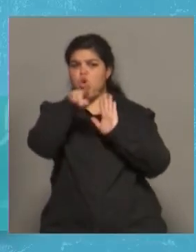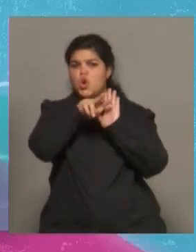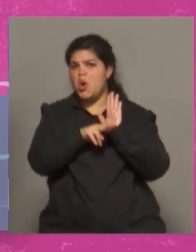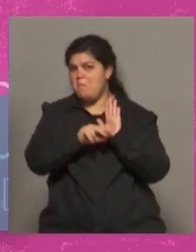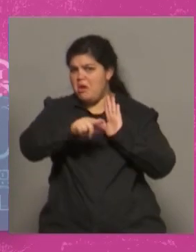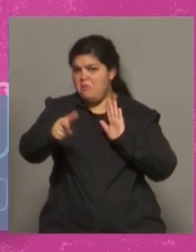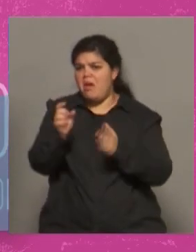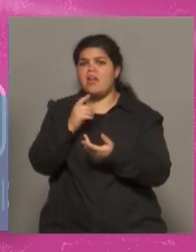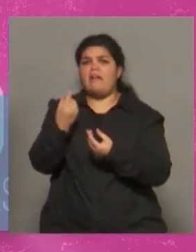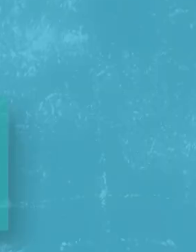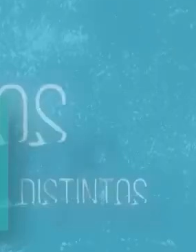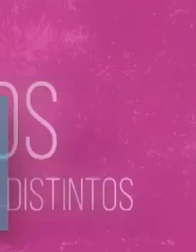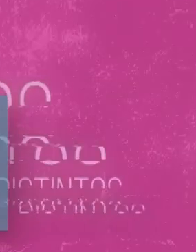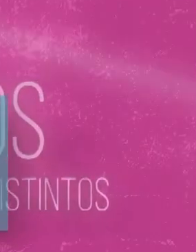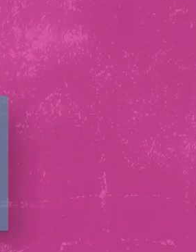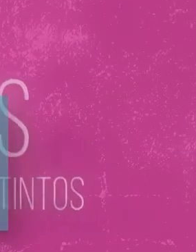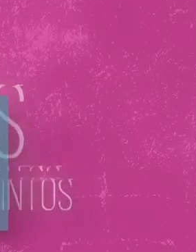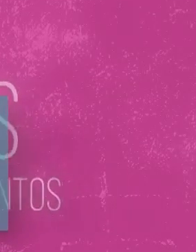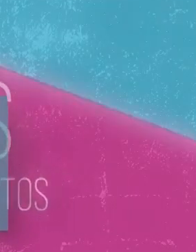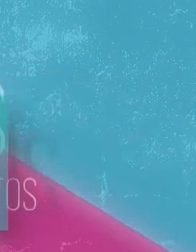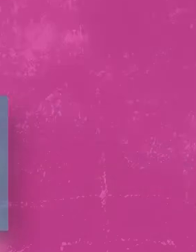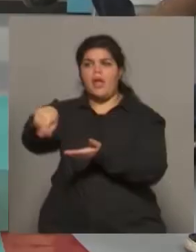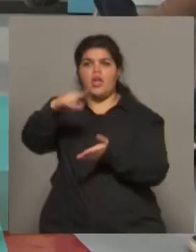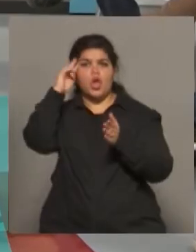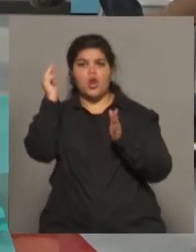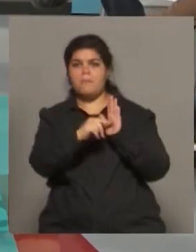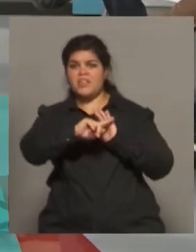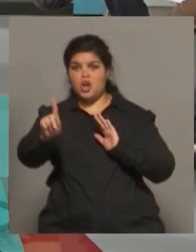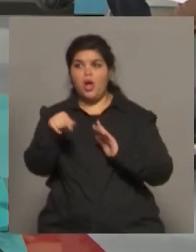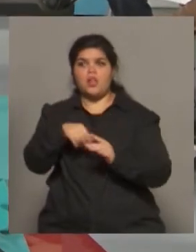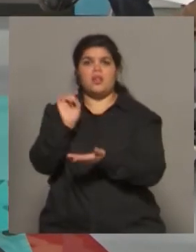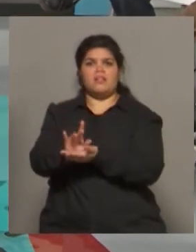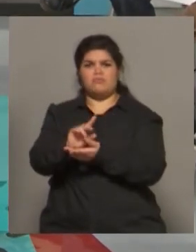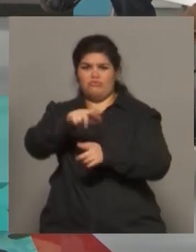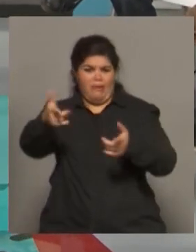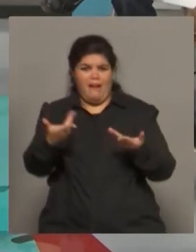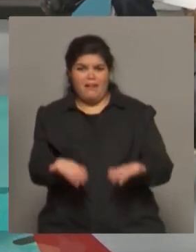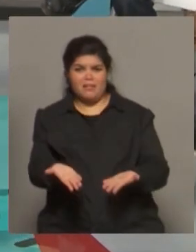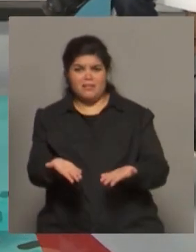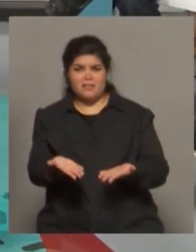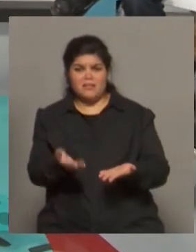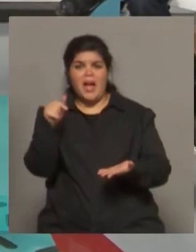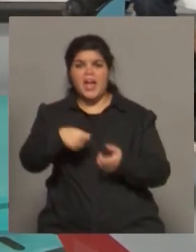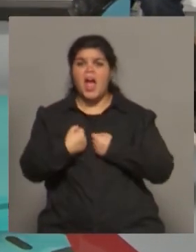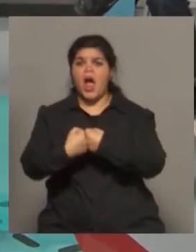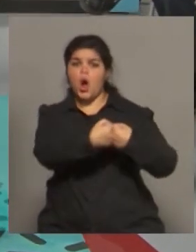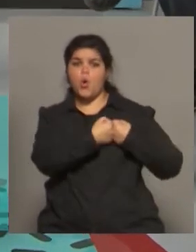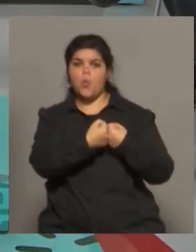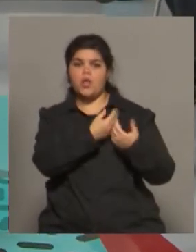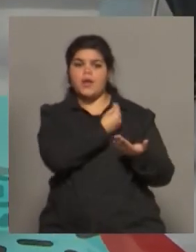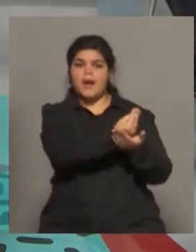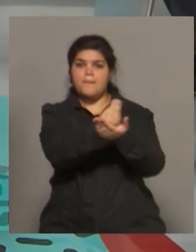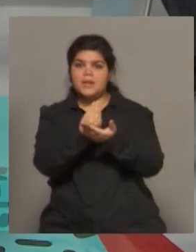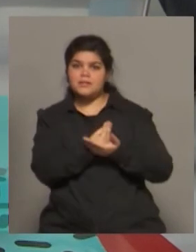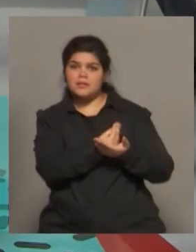se expulse a los países por no internalizar ciertas normativas, primero. Segundo, fue un acuerdo arbitrario entre cancilleres que